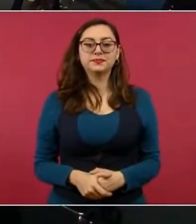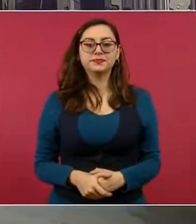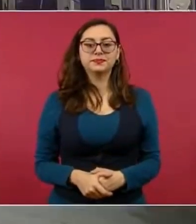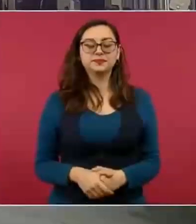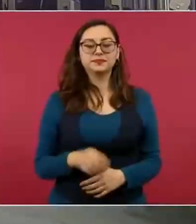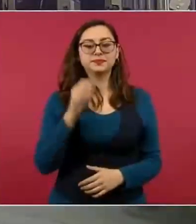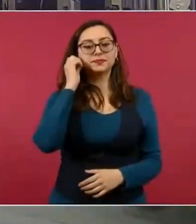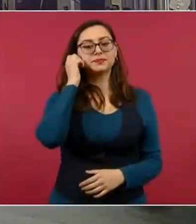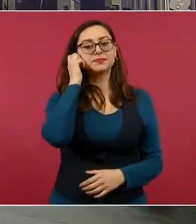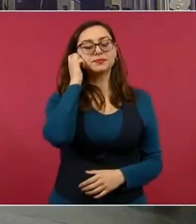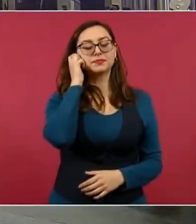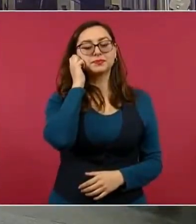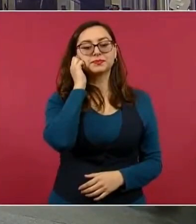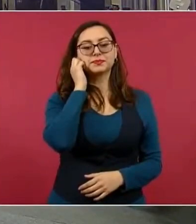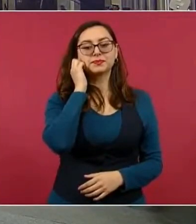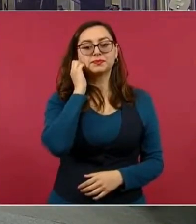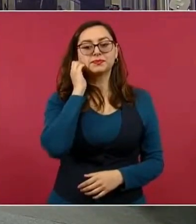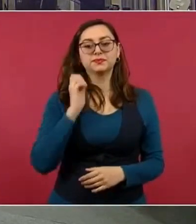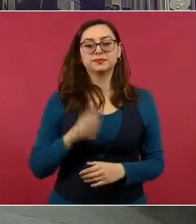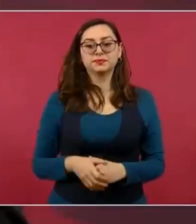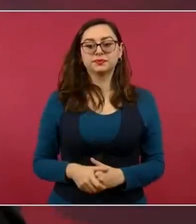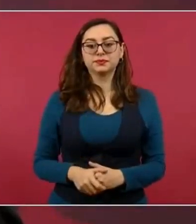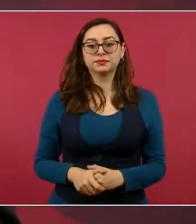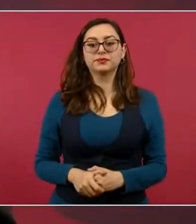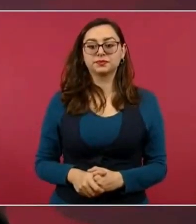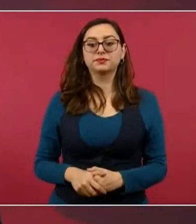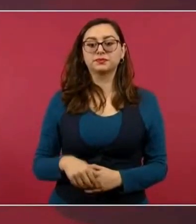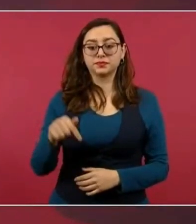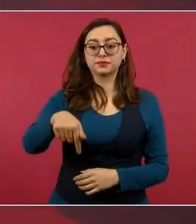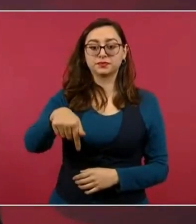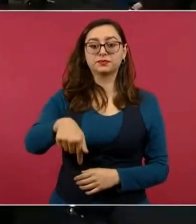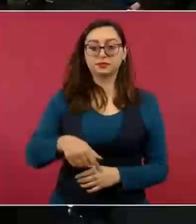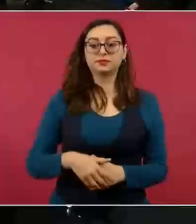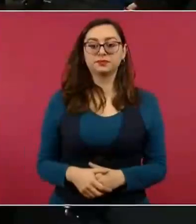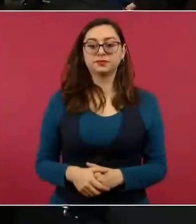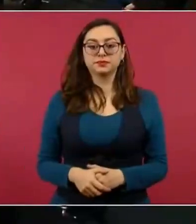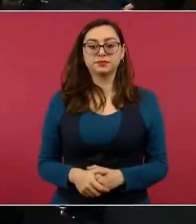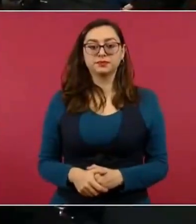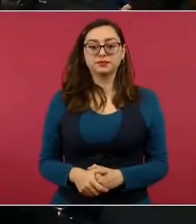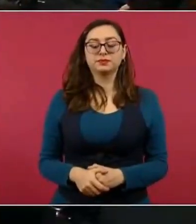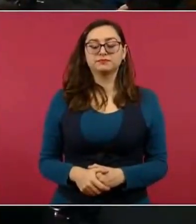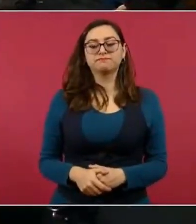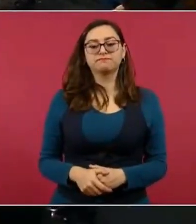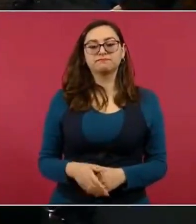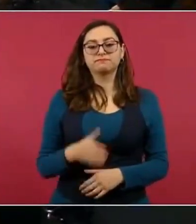Sí, aquí vamos a estar. Bueno, que la pasen bien.